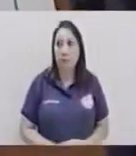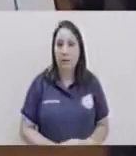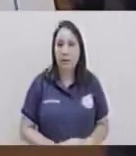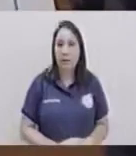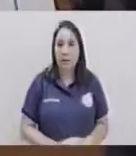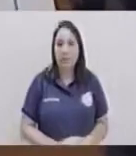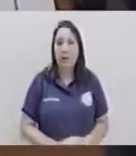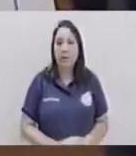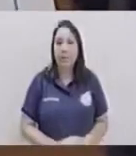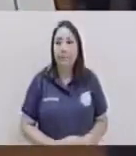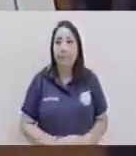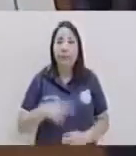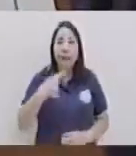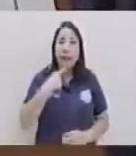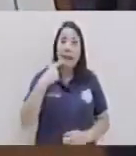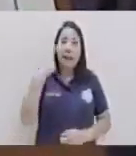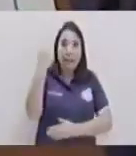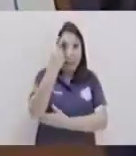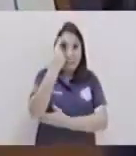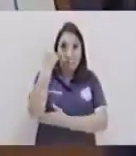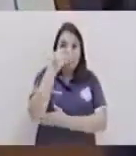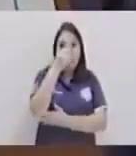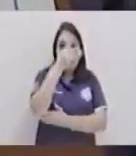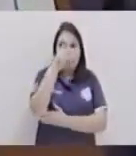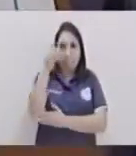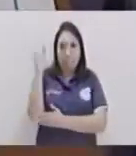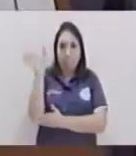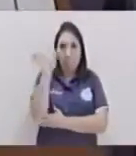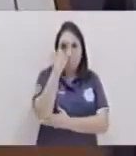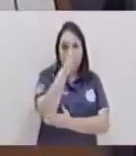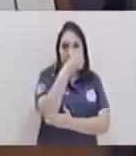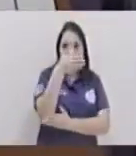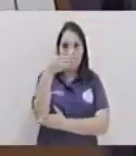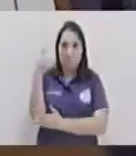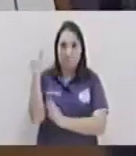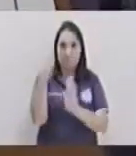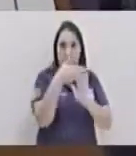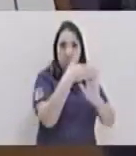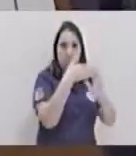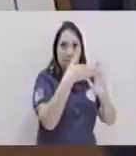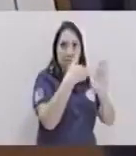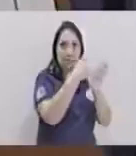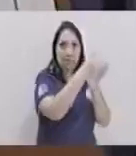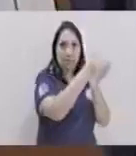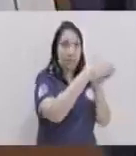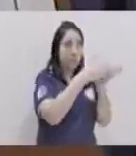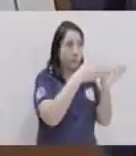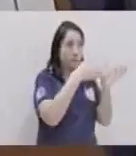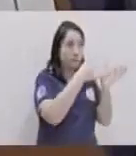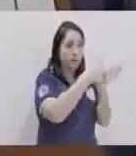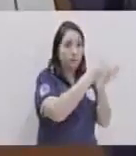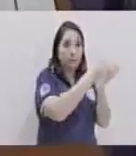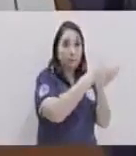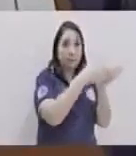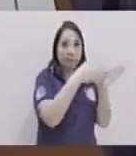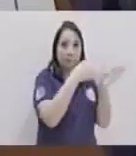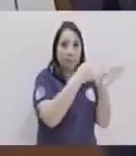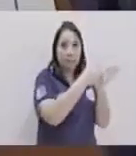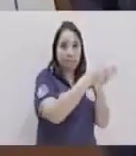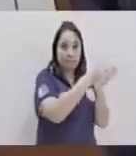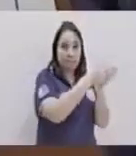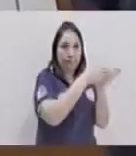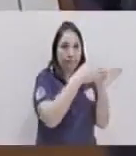Y es muy importante pintar uniformemente, ¿verdad? Exactamente, para no dar esas pinceladas que vayan a